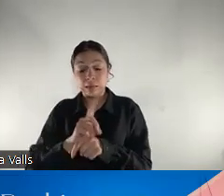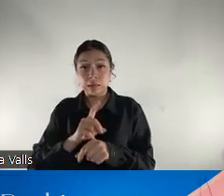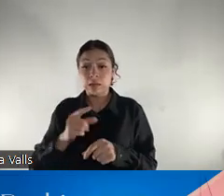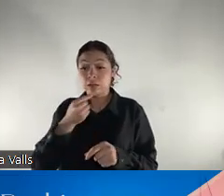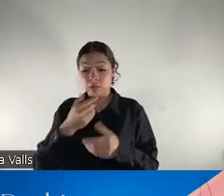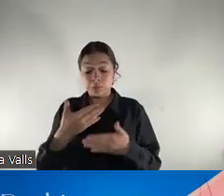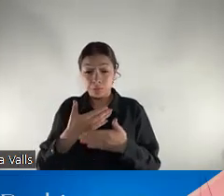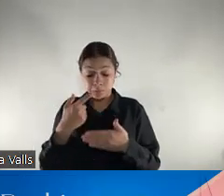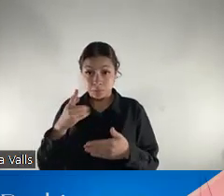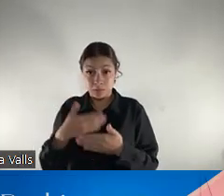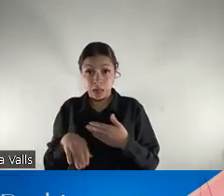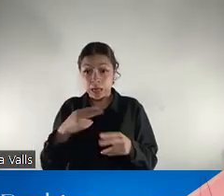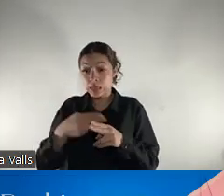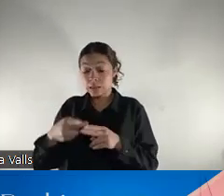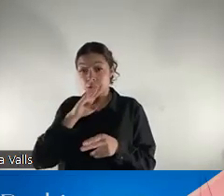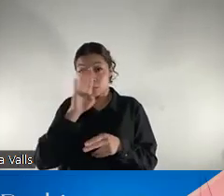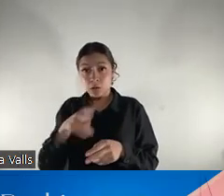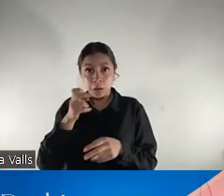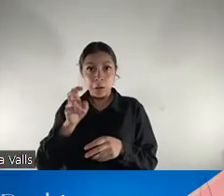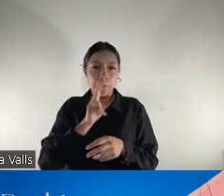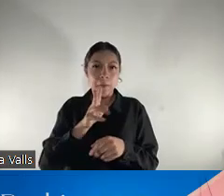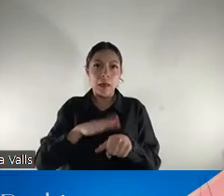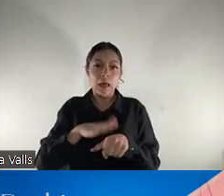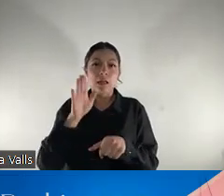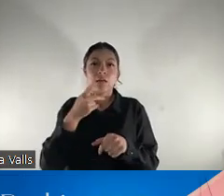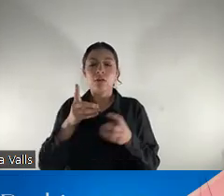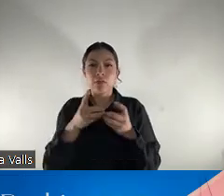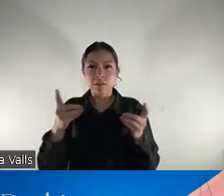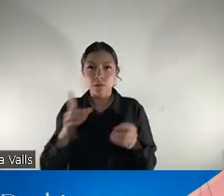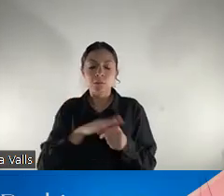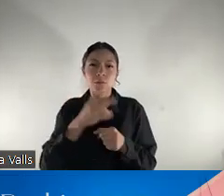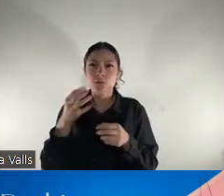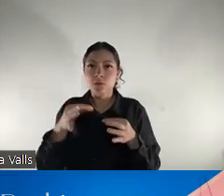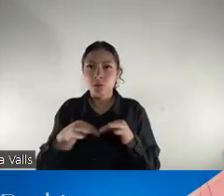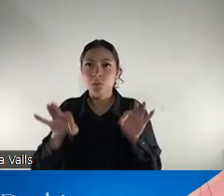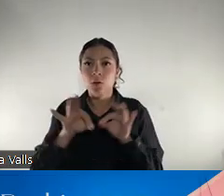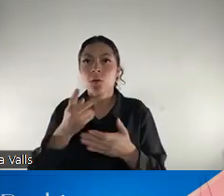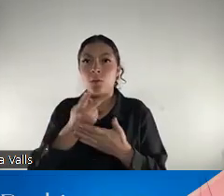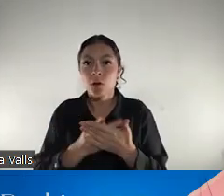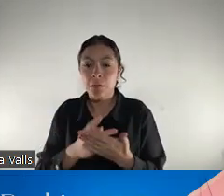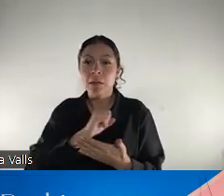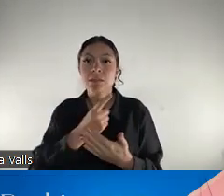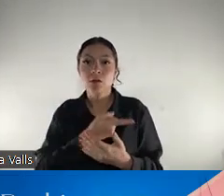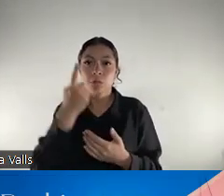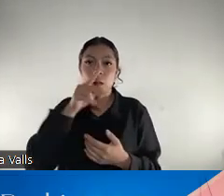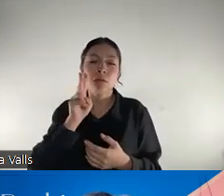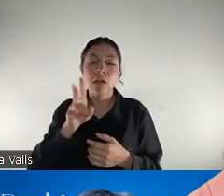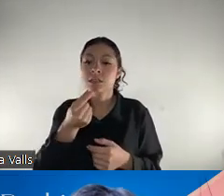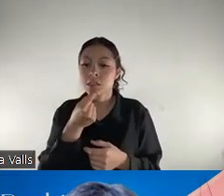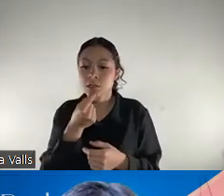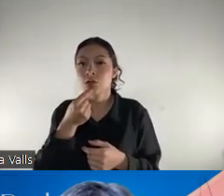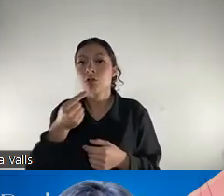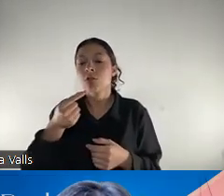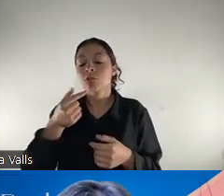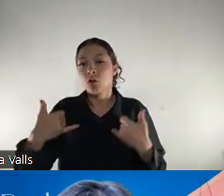se presenta el trastorno del neurodesarrollo. Por eso es importante un programa de salud que atienda a niños, niñas, adolescentes y